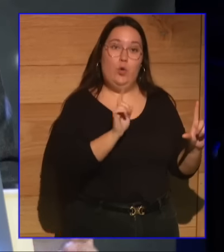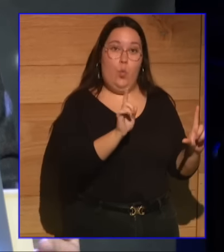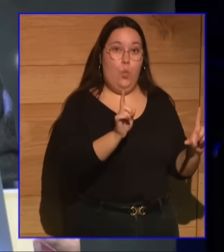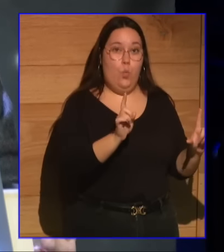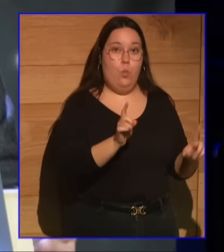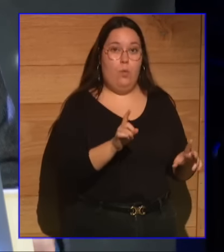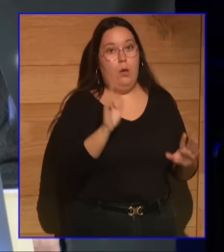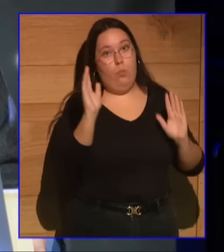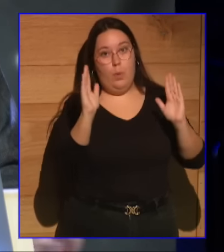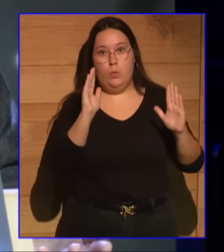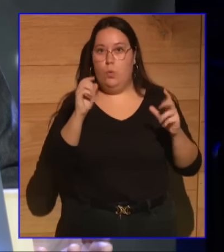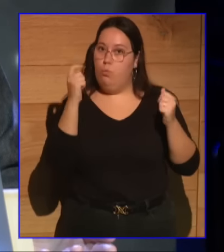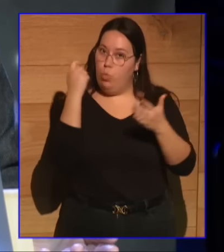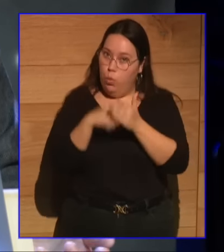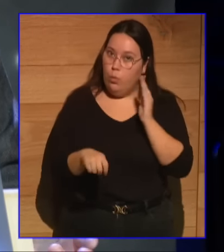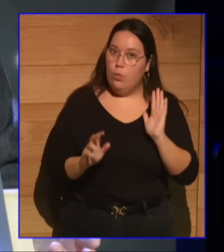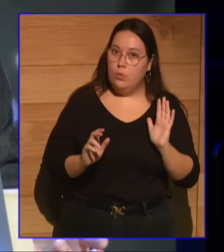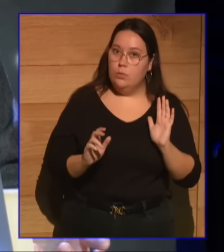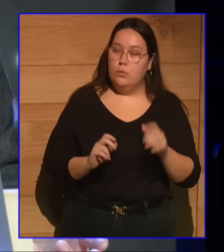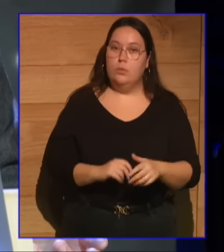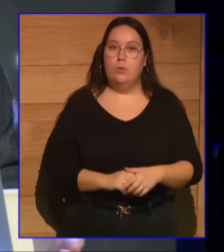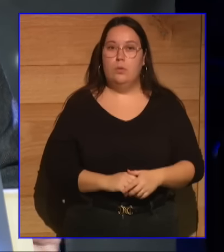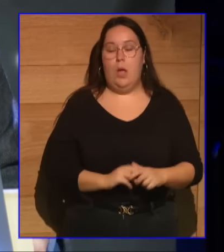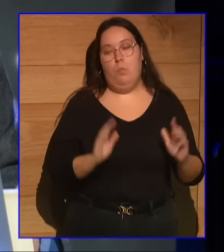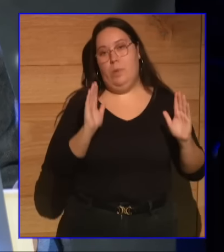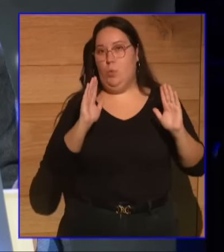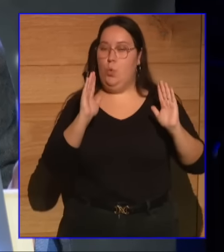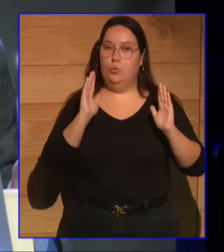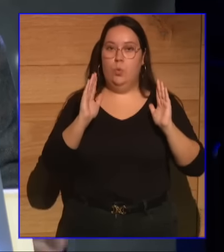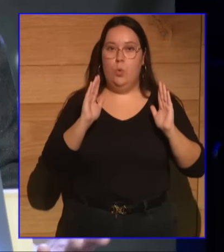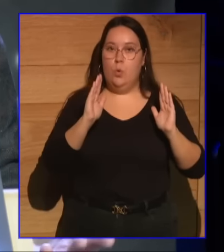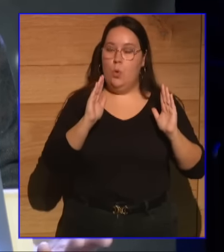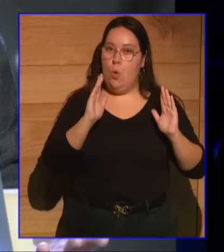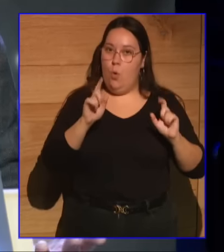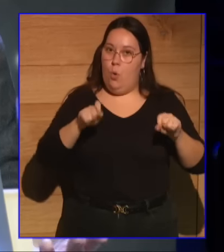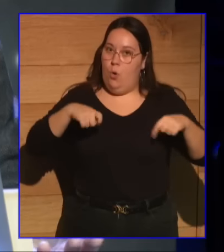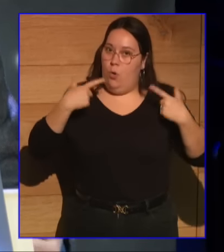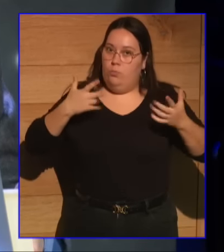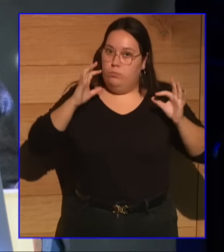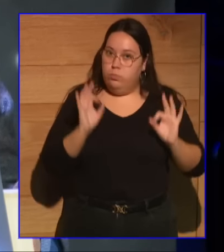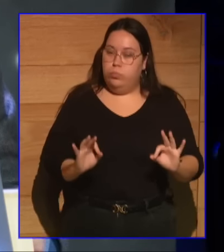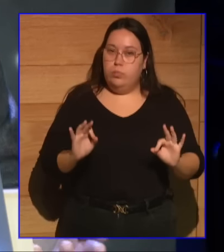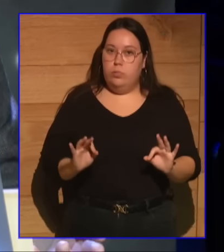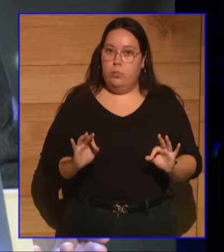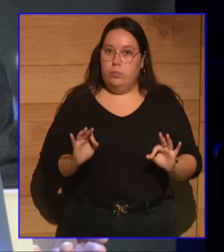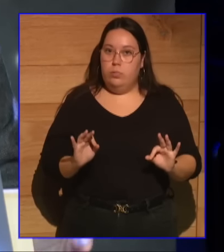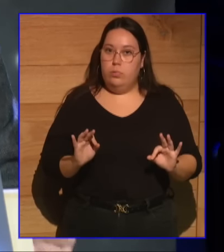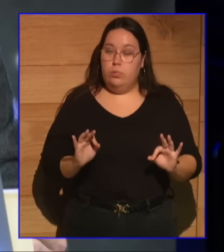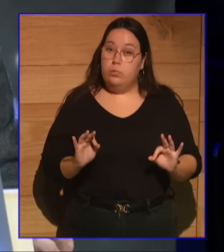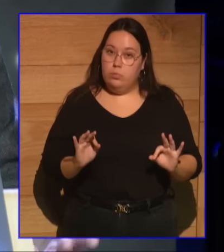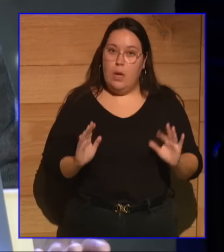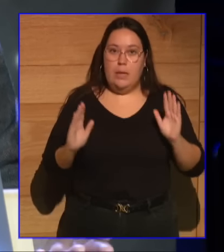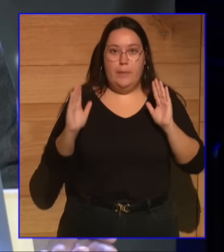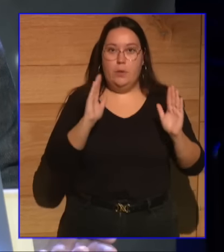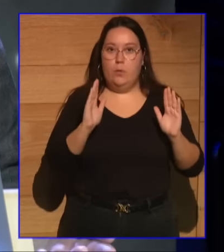hay momentos enormemente duros, hay momentos enormemente crudos, hay momentos limítrofes, hay